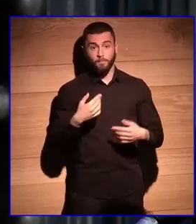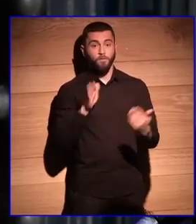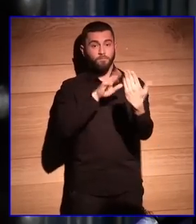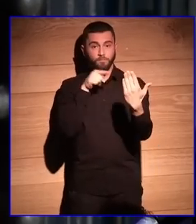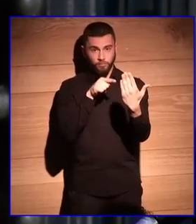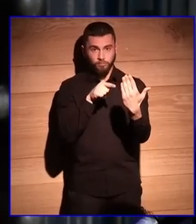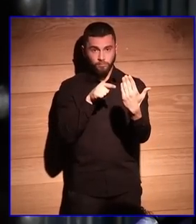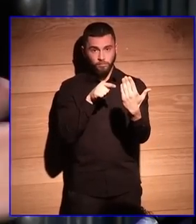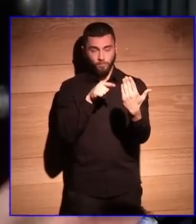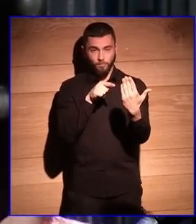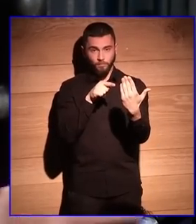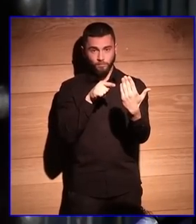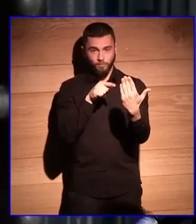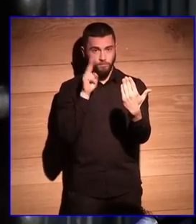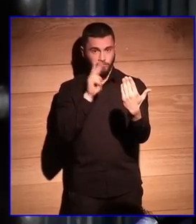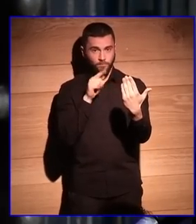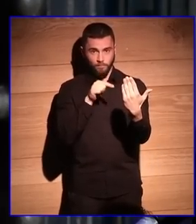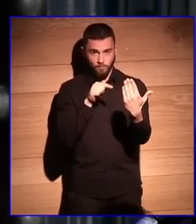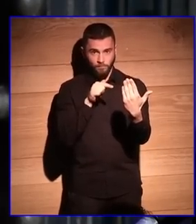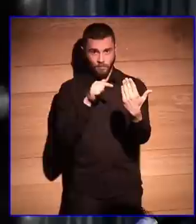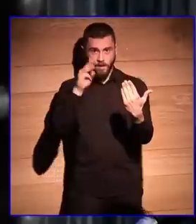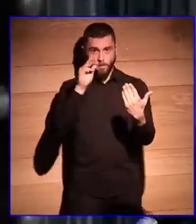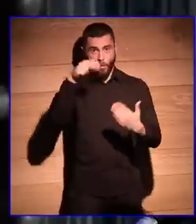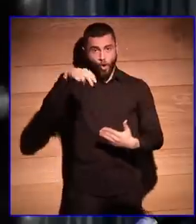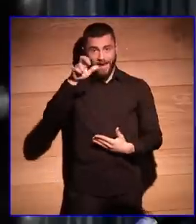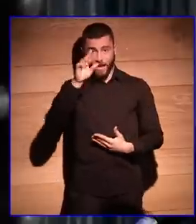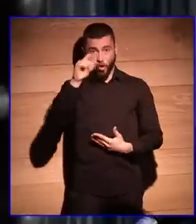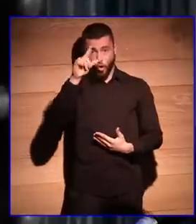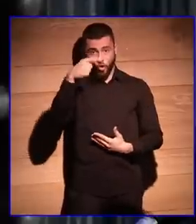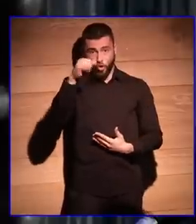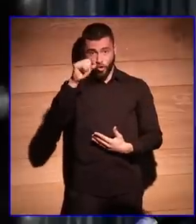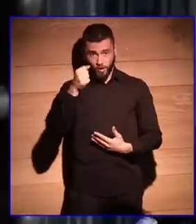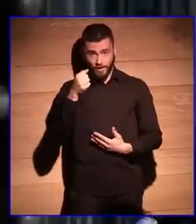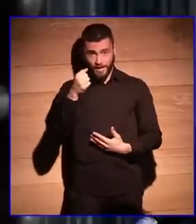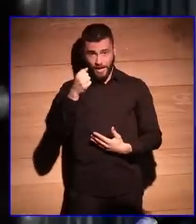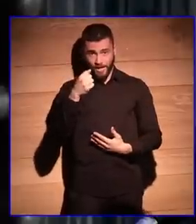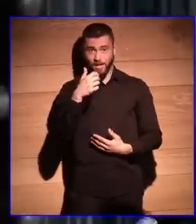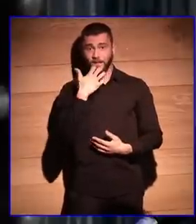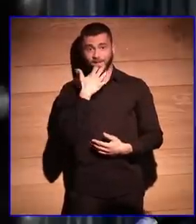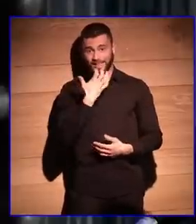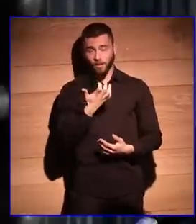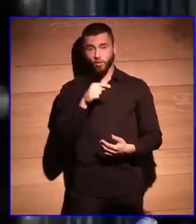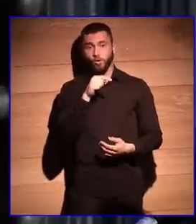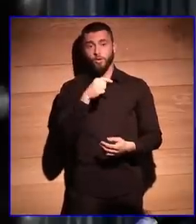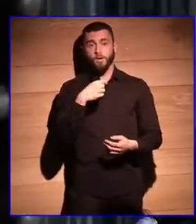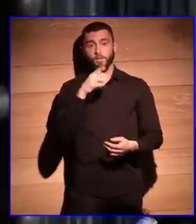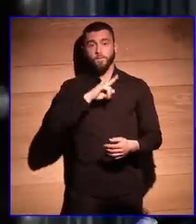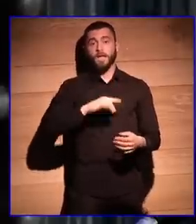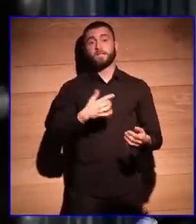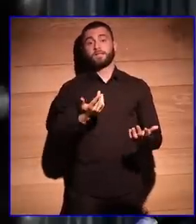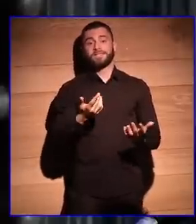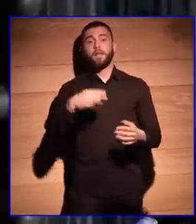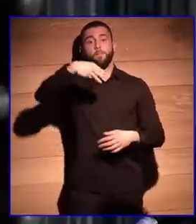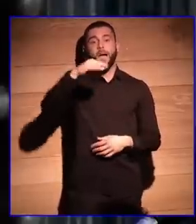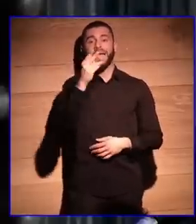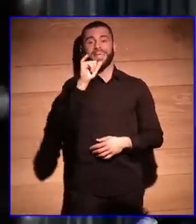rasgo que nos enseña la ponerología, es el maquiavelismo, es decir, el fin está justificando los